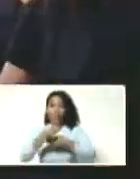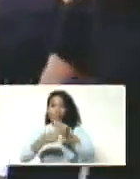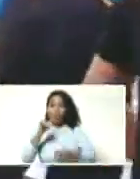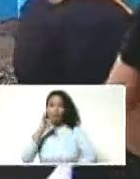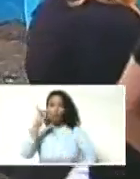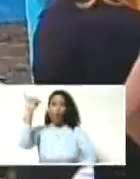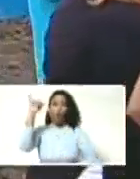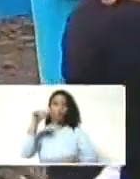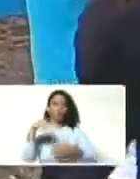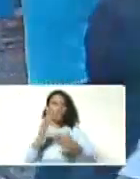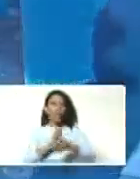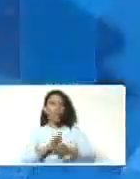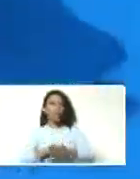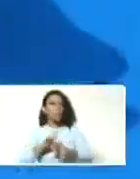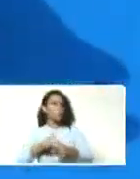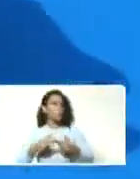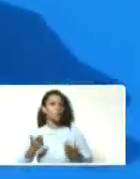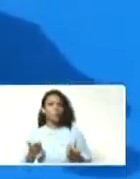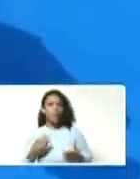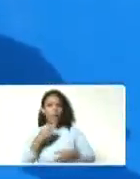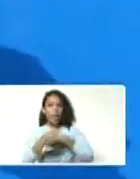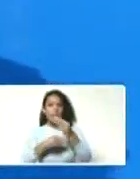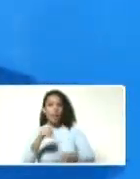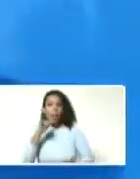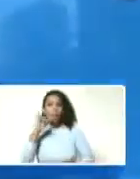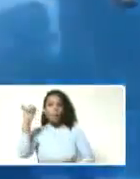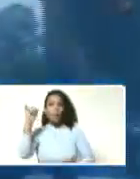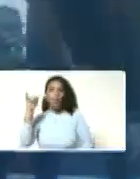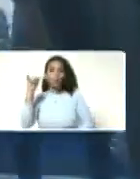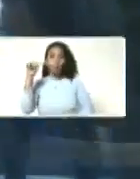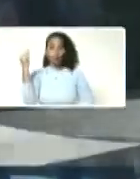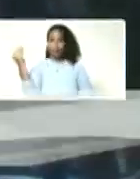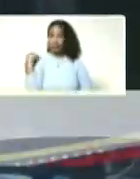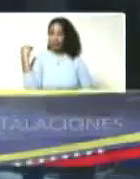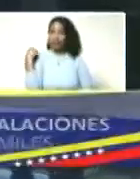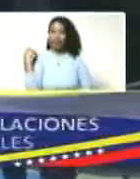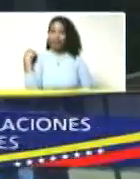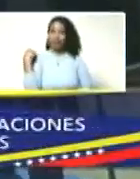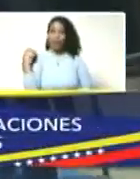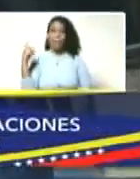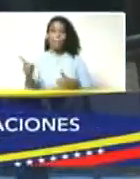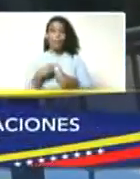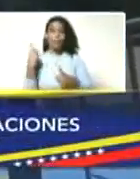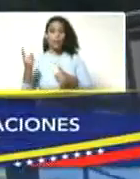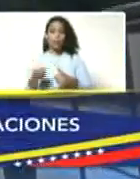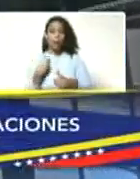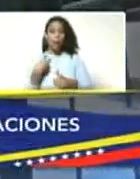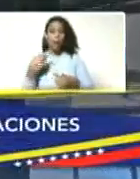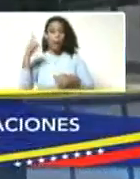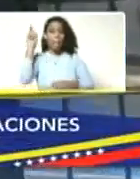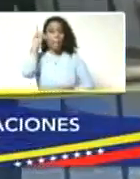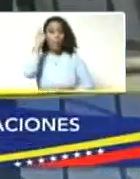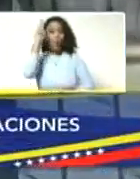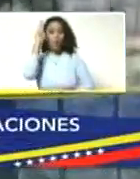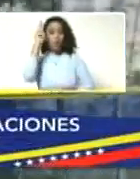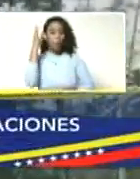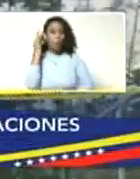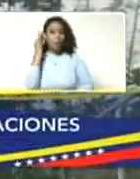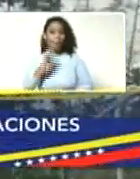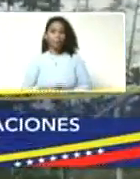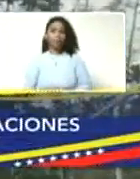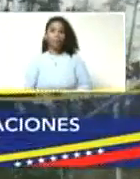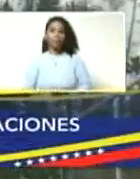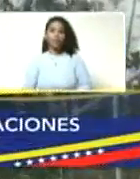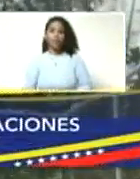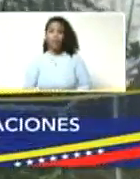entonces? Bueno, al realizar el reporte obtuvimos el llamado, principalmente la profesora Andri, y